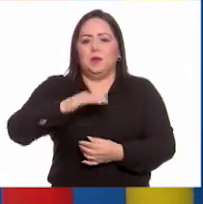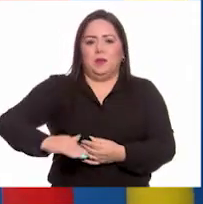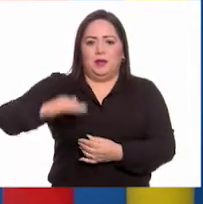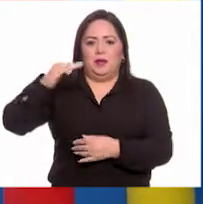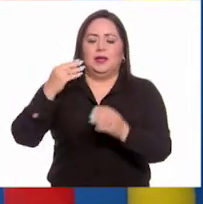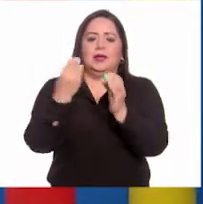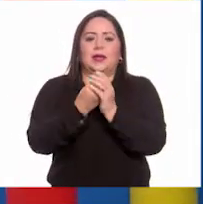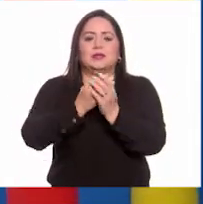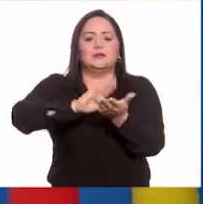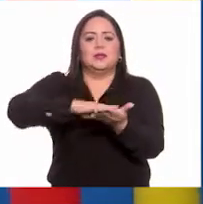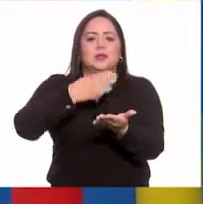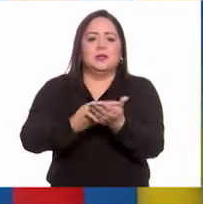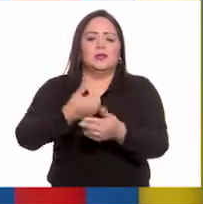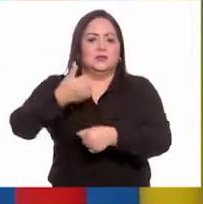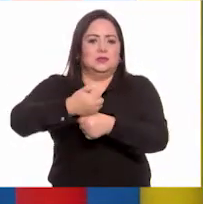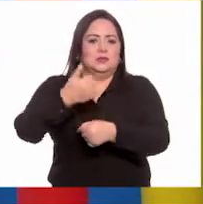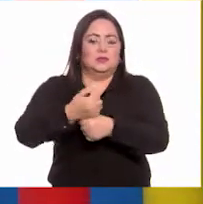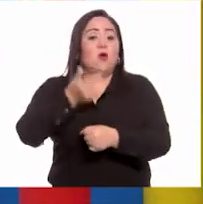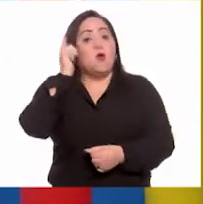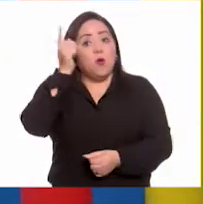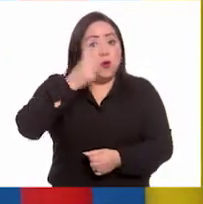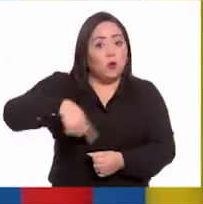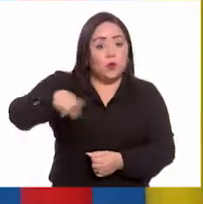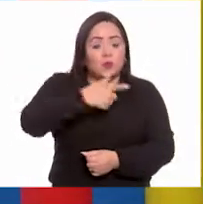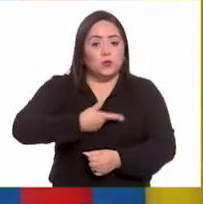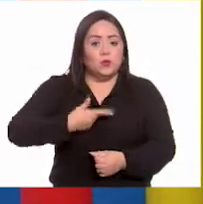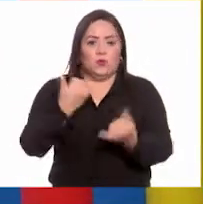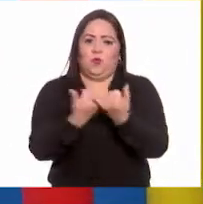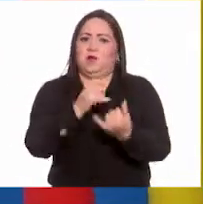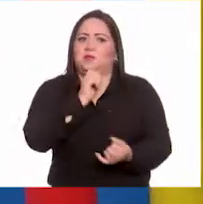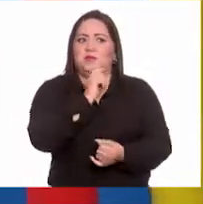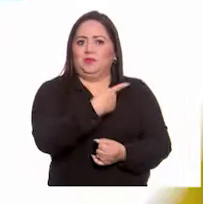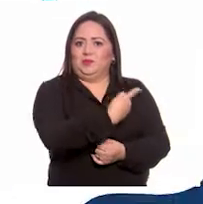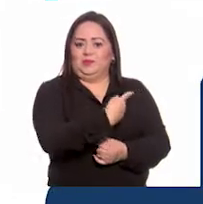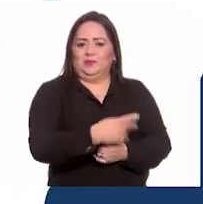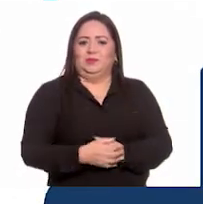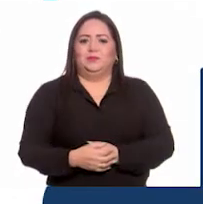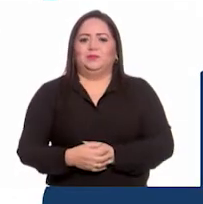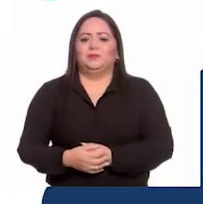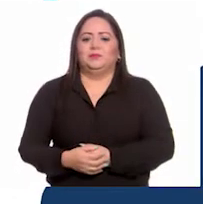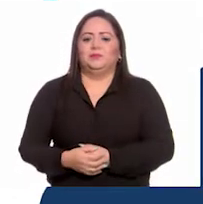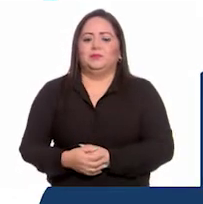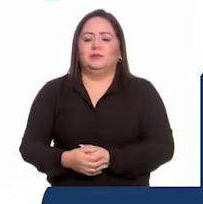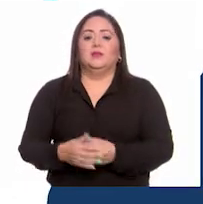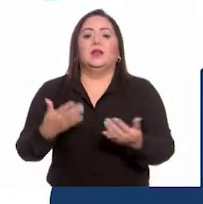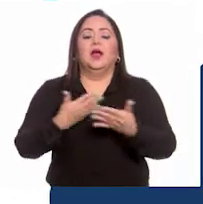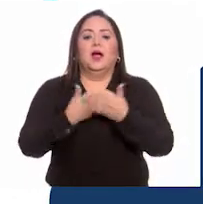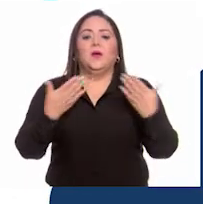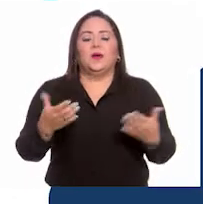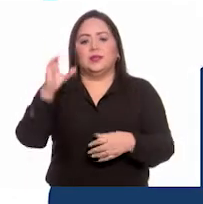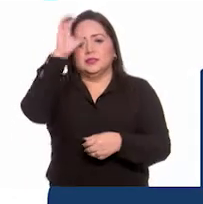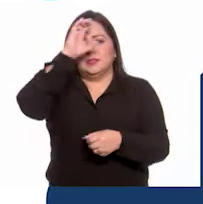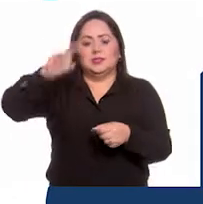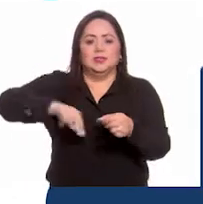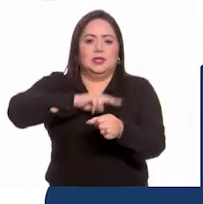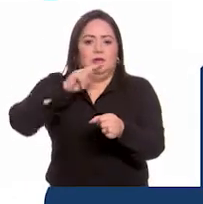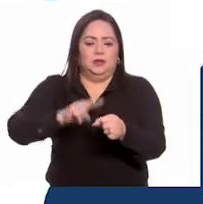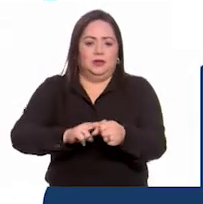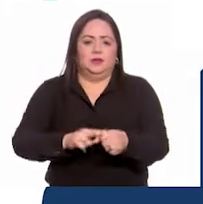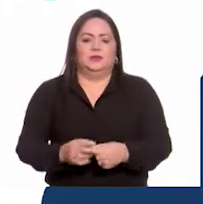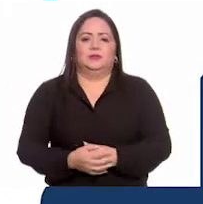materna, clase bilingüe, sexto grado. Espero que lo hayan disfrutado tanto como nosotros. A continuación, Ciencias